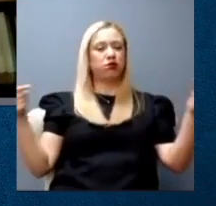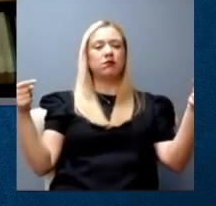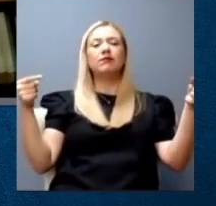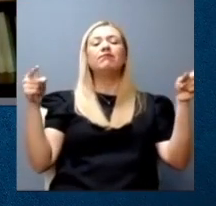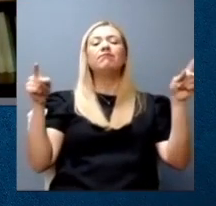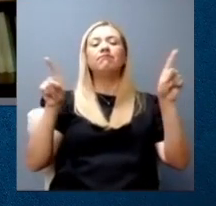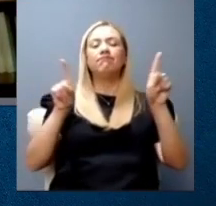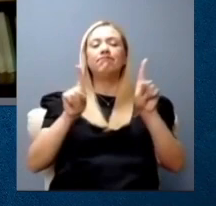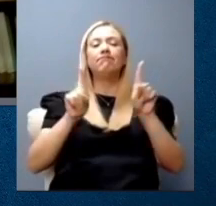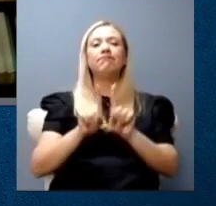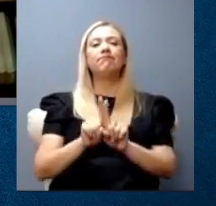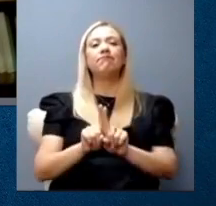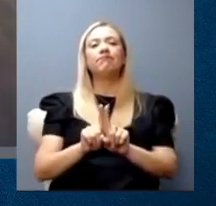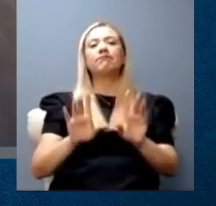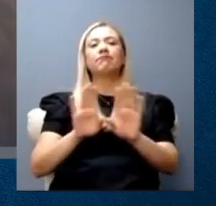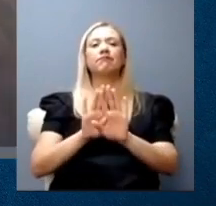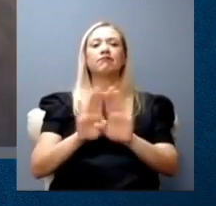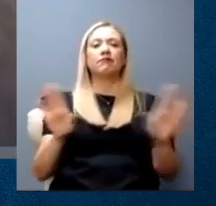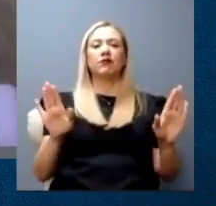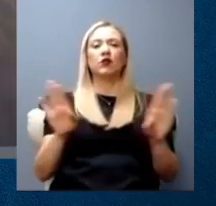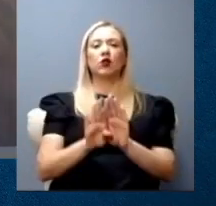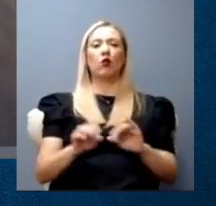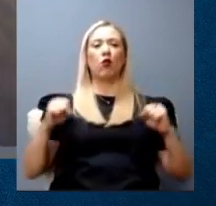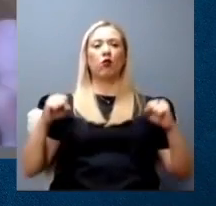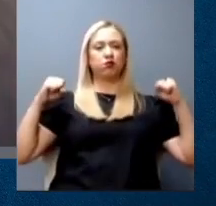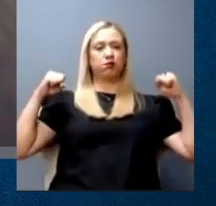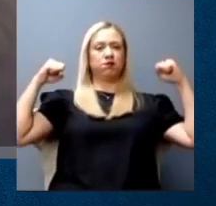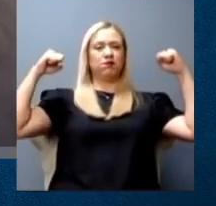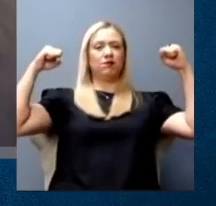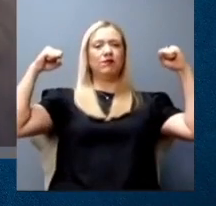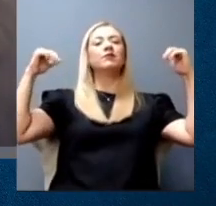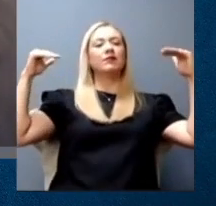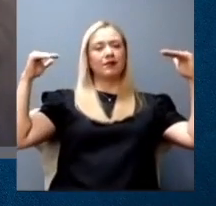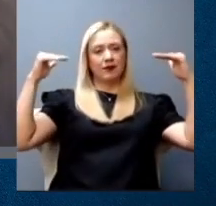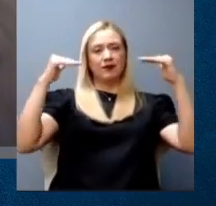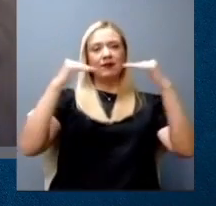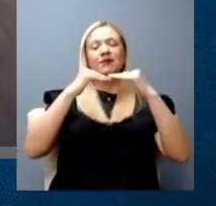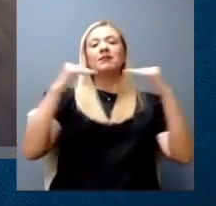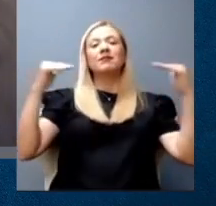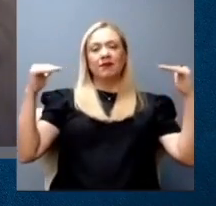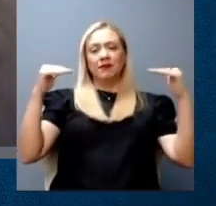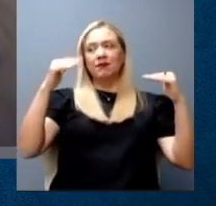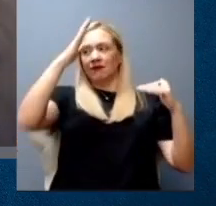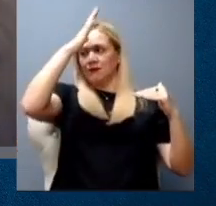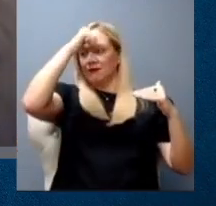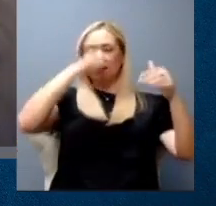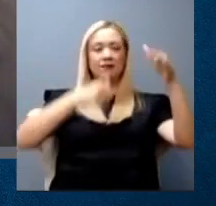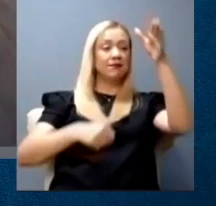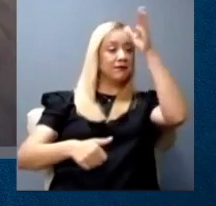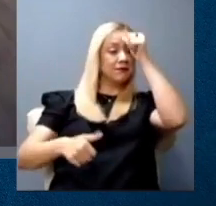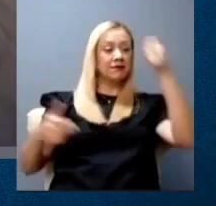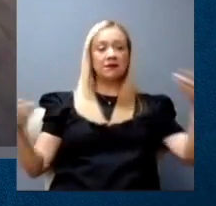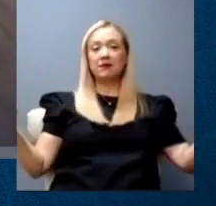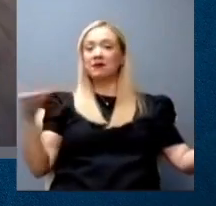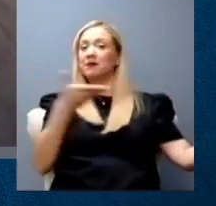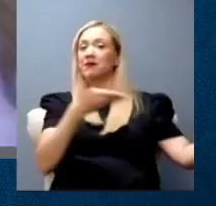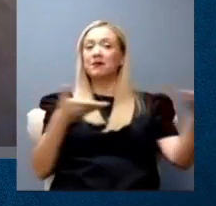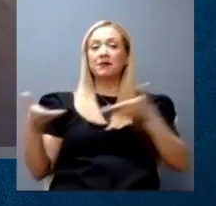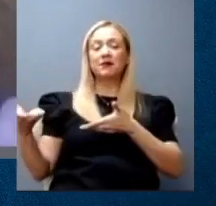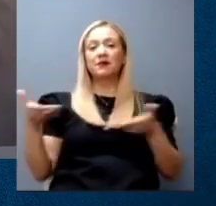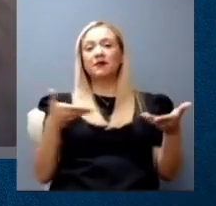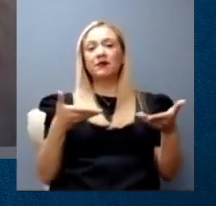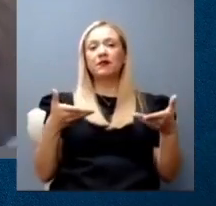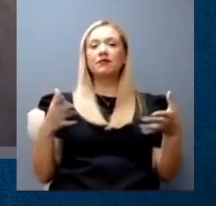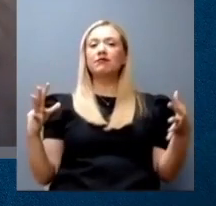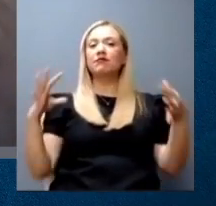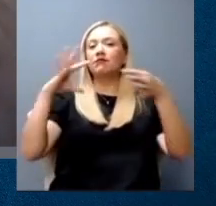configuraran sus poderíos de acuerdo a sus intereses, desde luego, de acuerdo a las